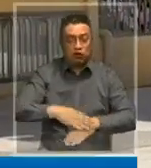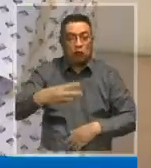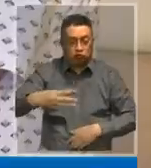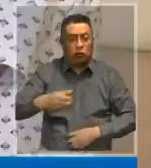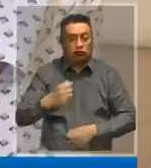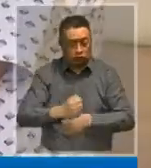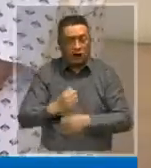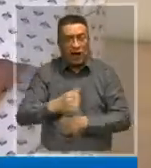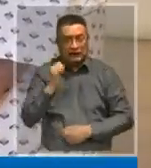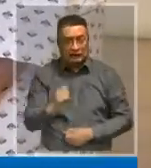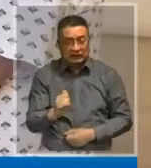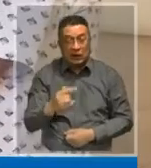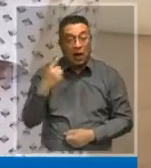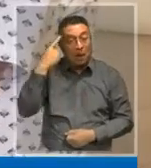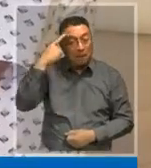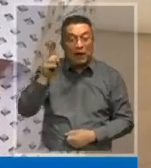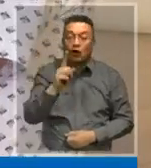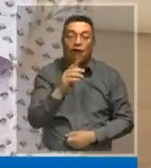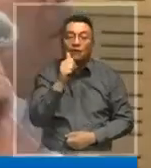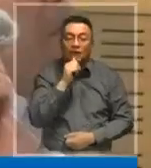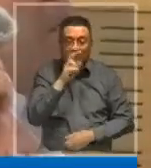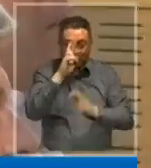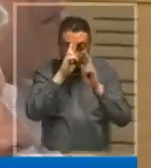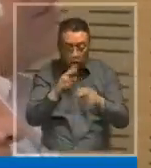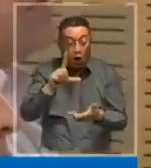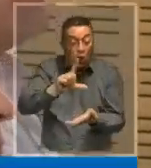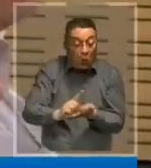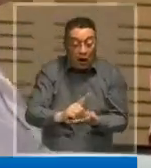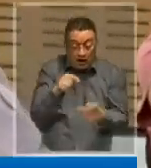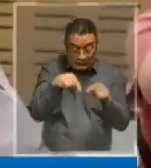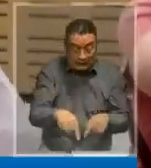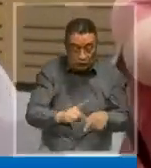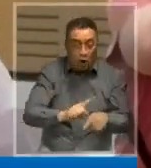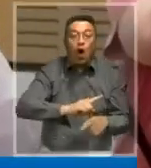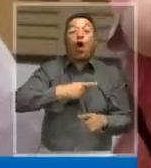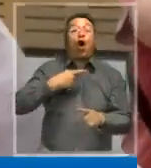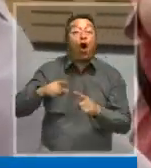trabajar, pero no estarían respetando el sector que les fue asignado.